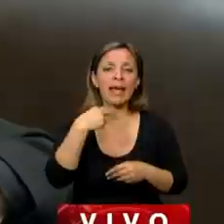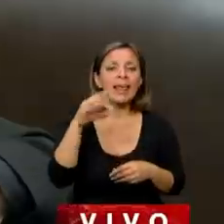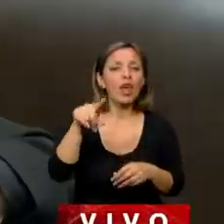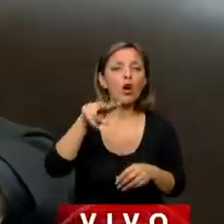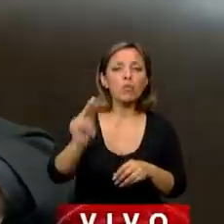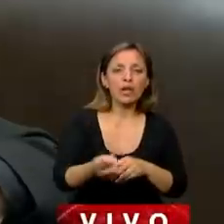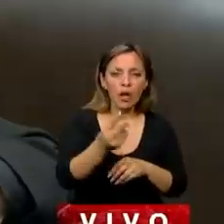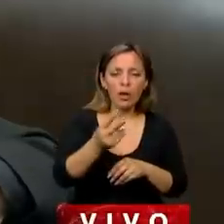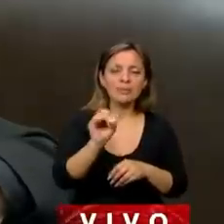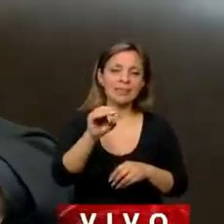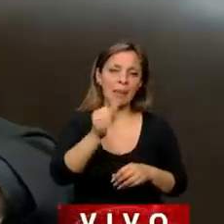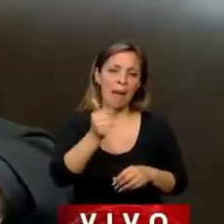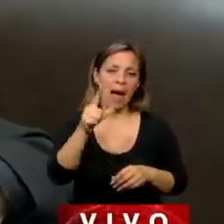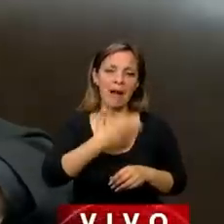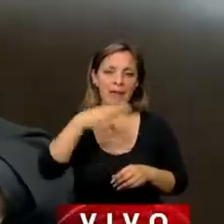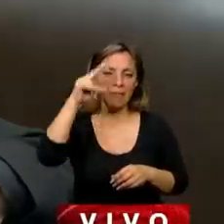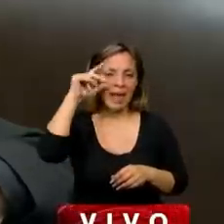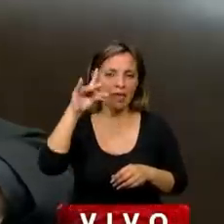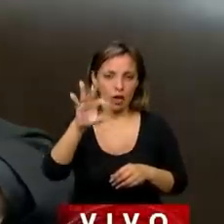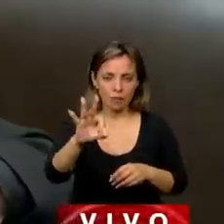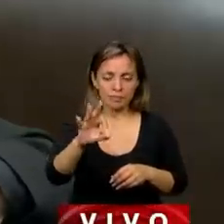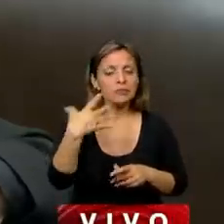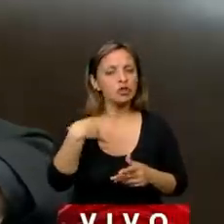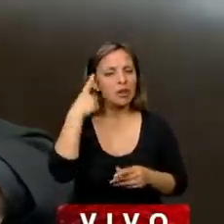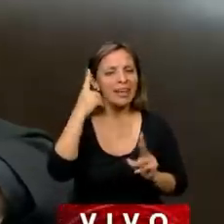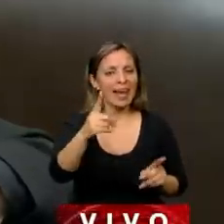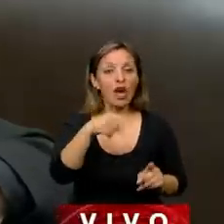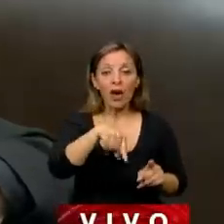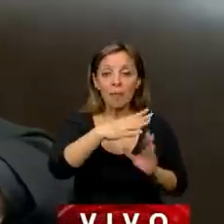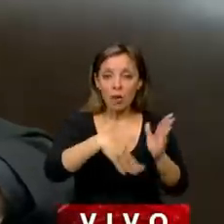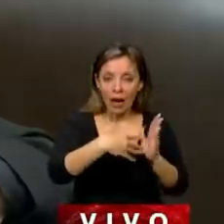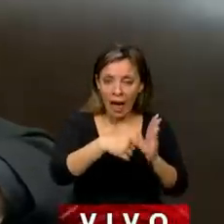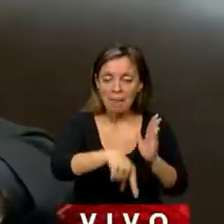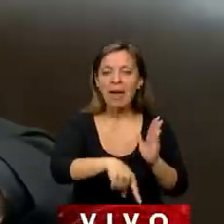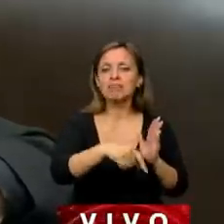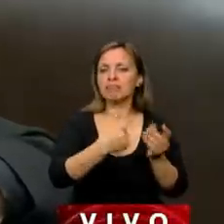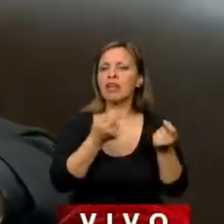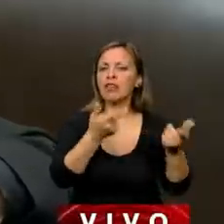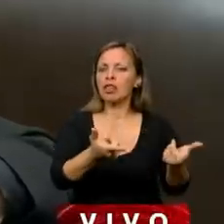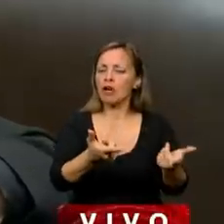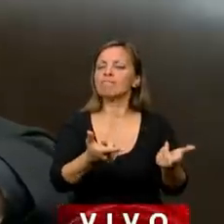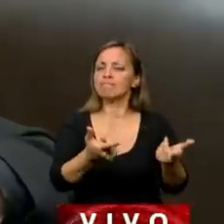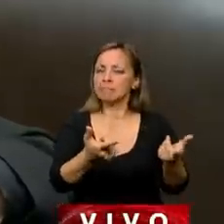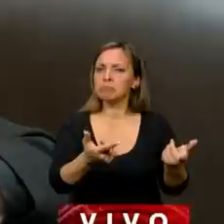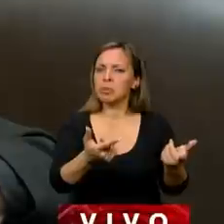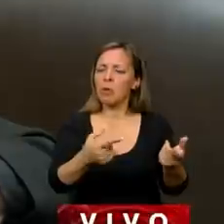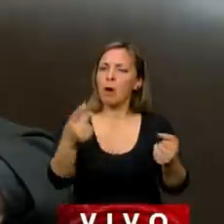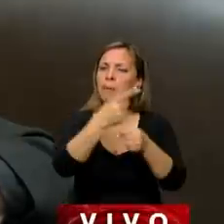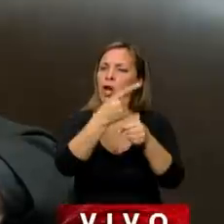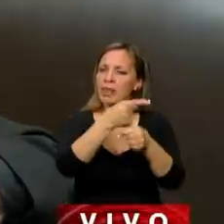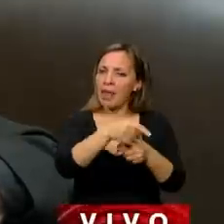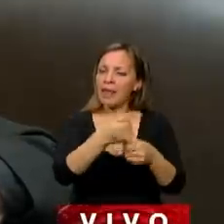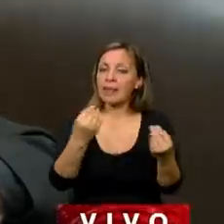creo que fundamentalmente si algo ha logrado este programa es trabajar en poner de relevancia que las